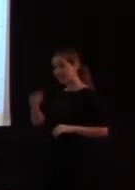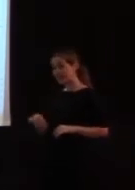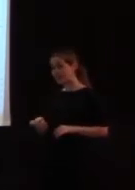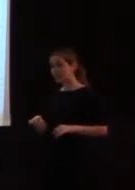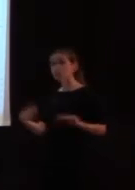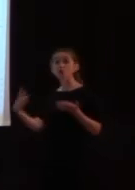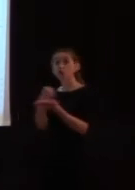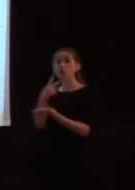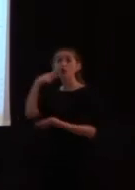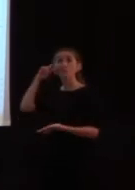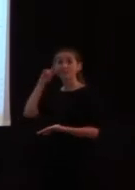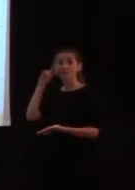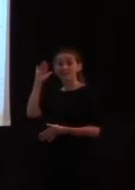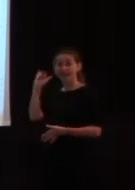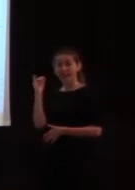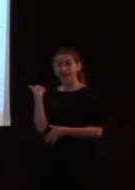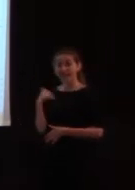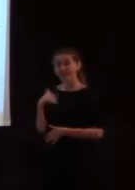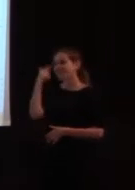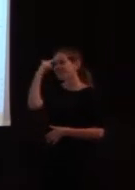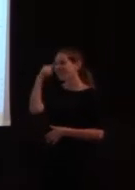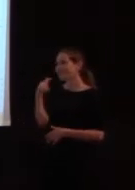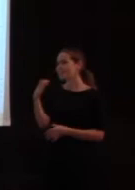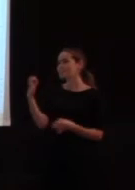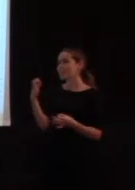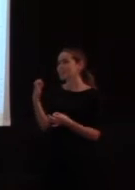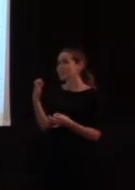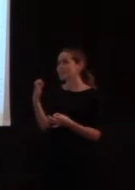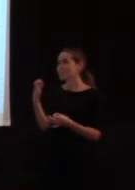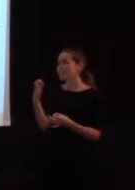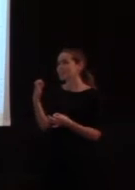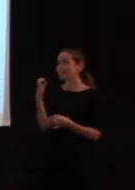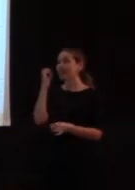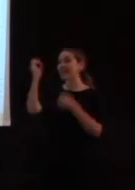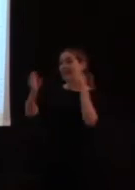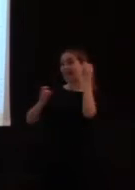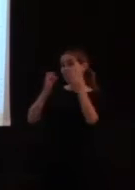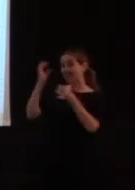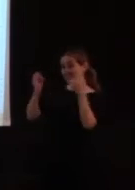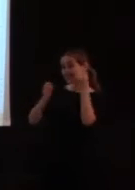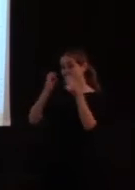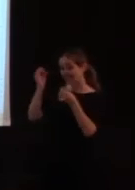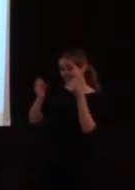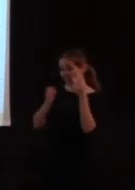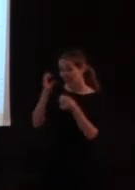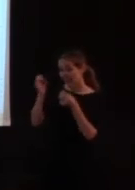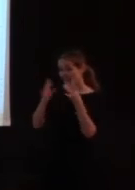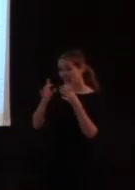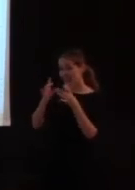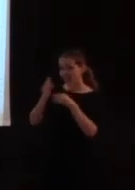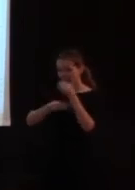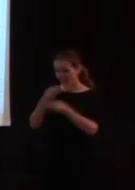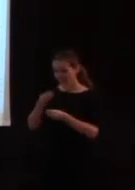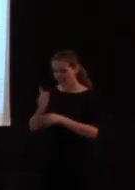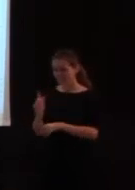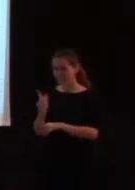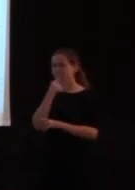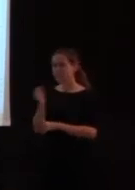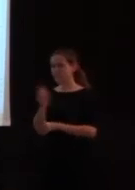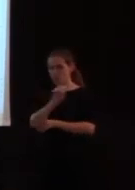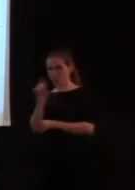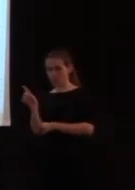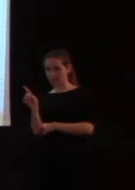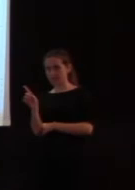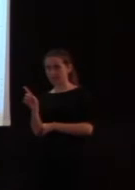poco de experiencia, que conseguir que las actividades orales funcionen no es una tarea fácil. Es decir,